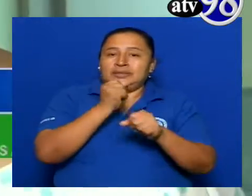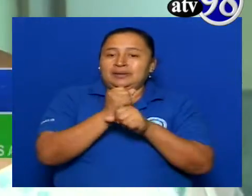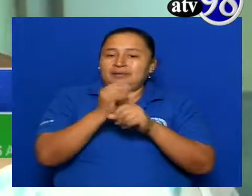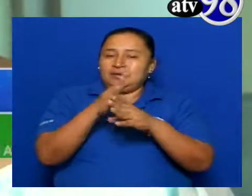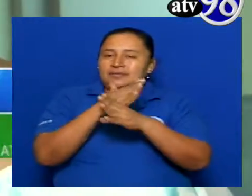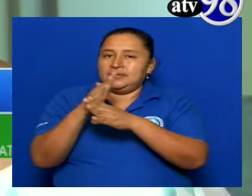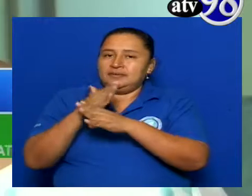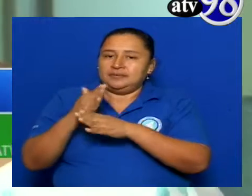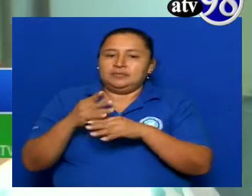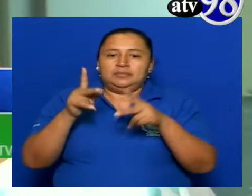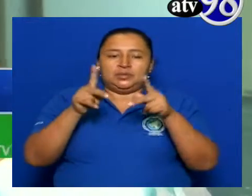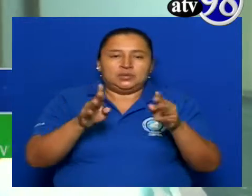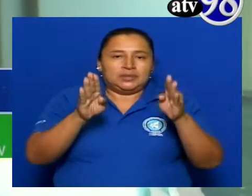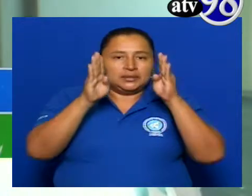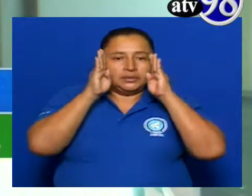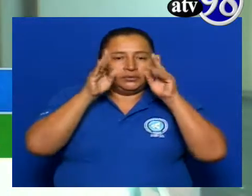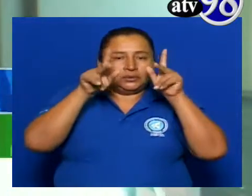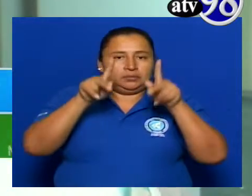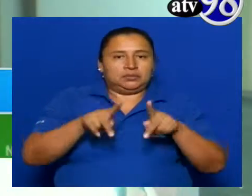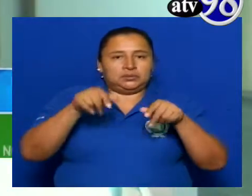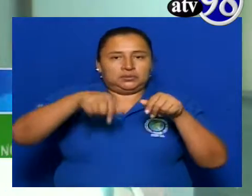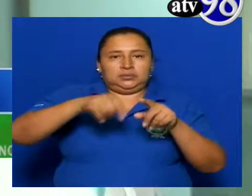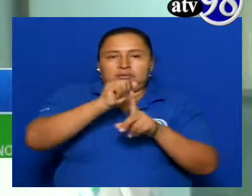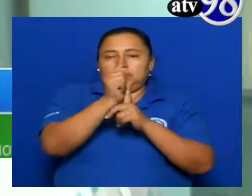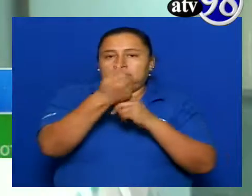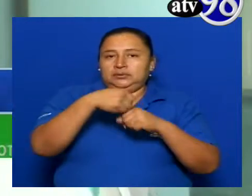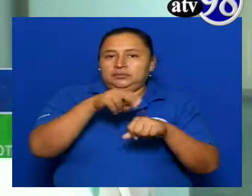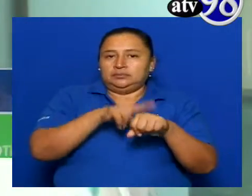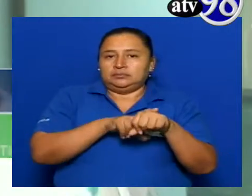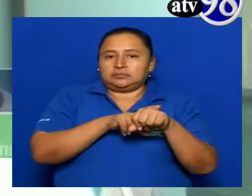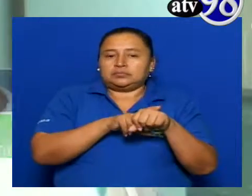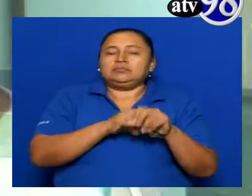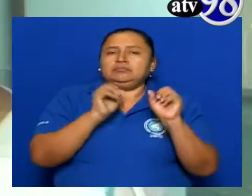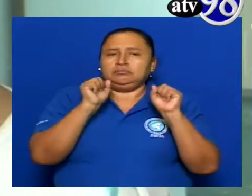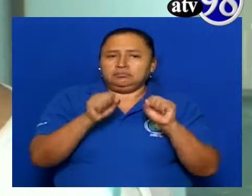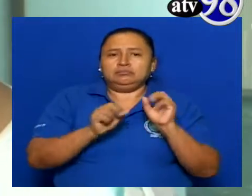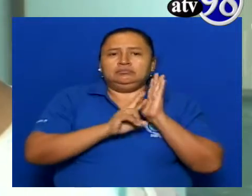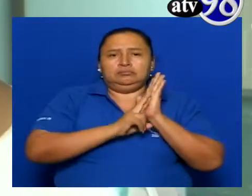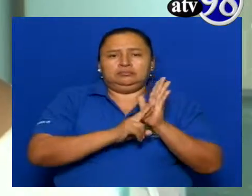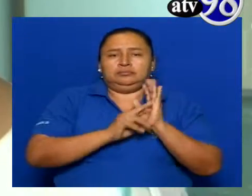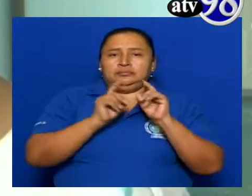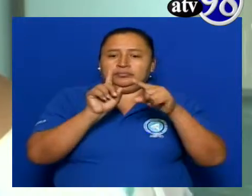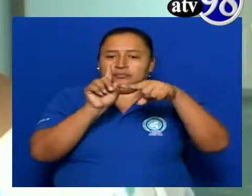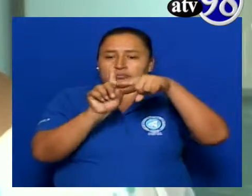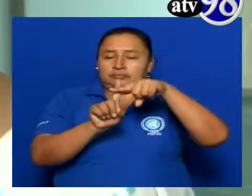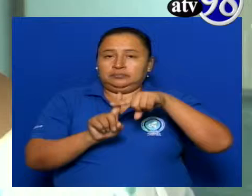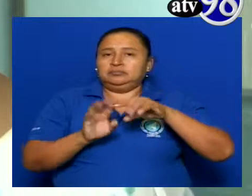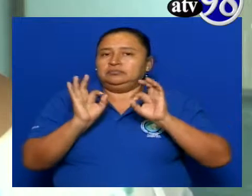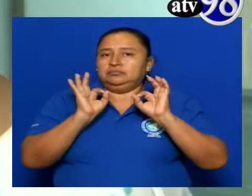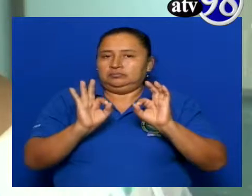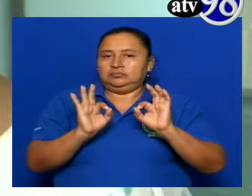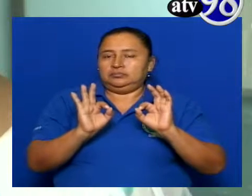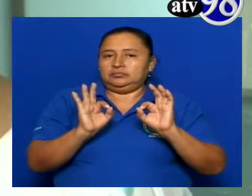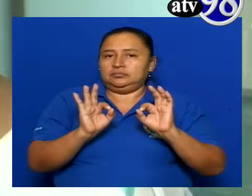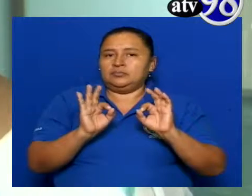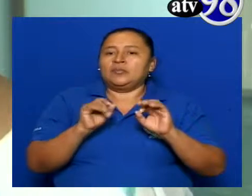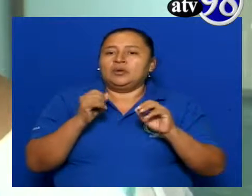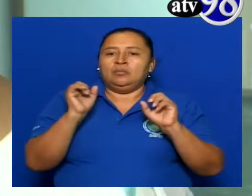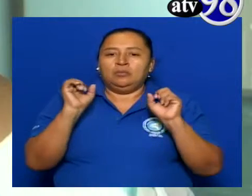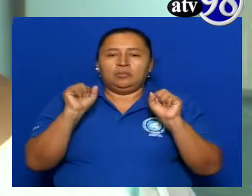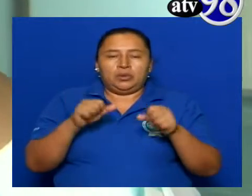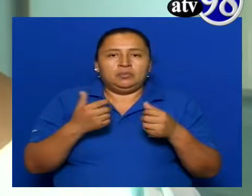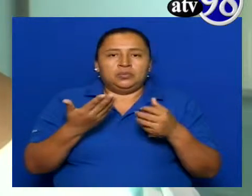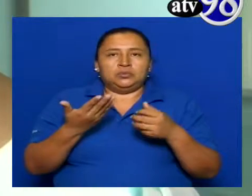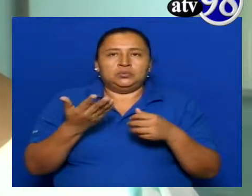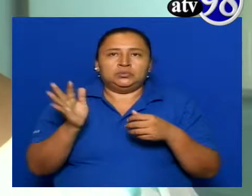los servidores públicos de la Asamblea Nacional respondan de forma positiva y podamos de